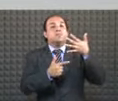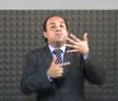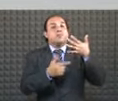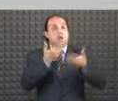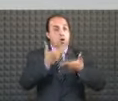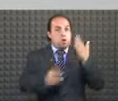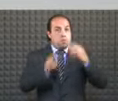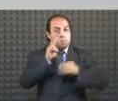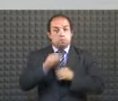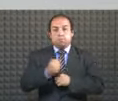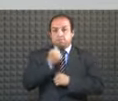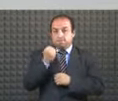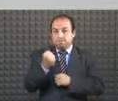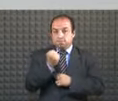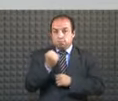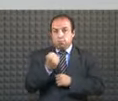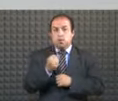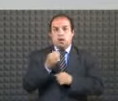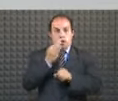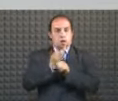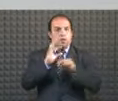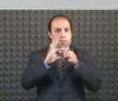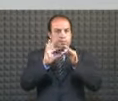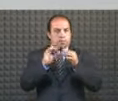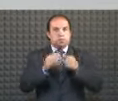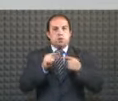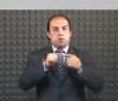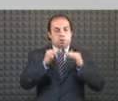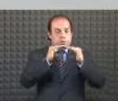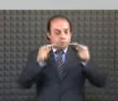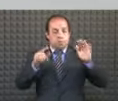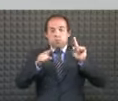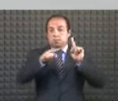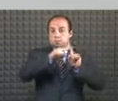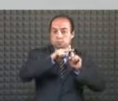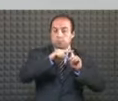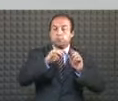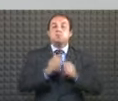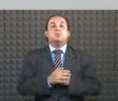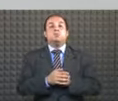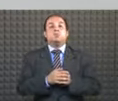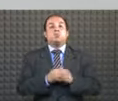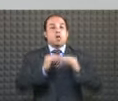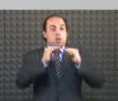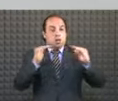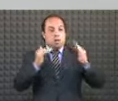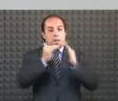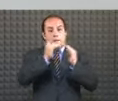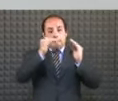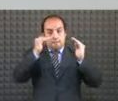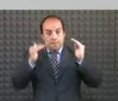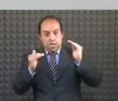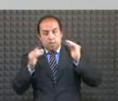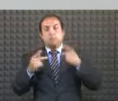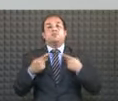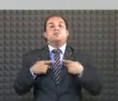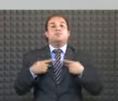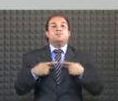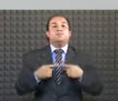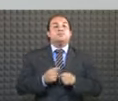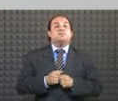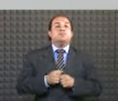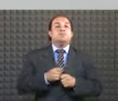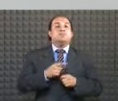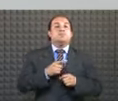hoy afortunadamente son los que les comento: estabilidad en la positividad, estabilidad y descenso en los casos, estabilidad en los